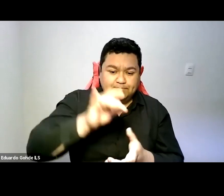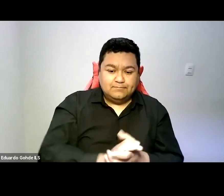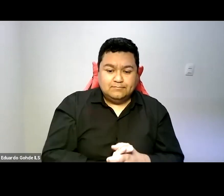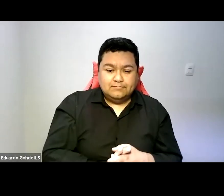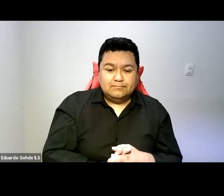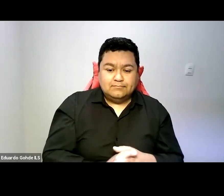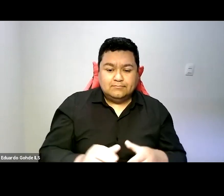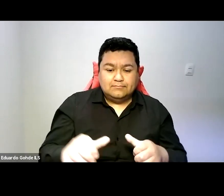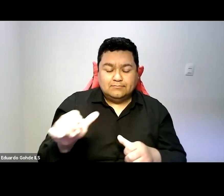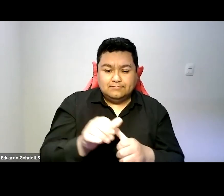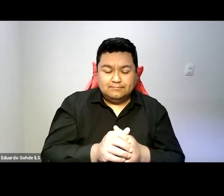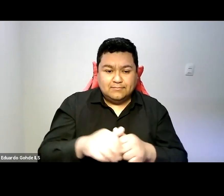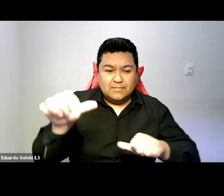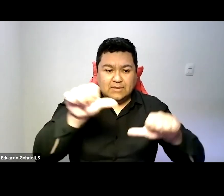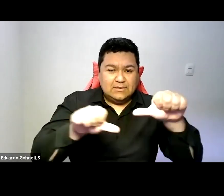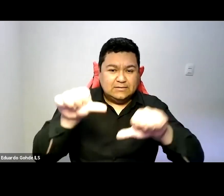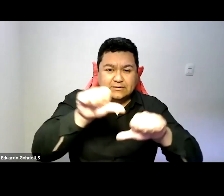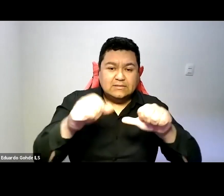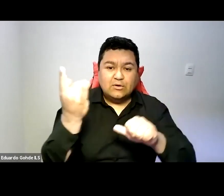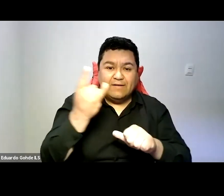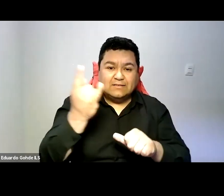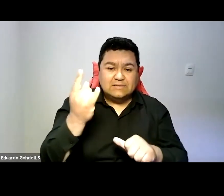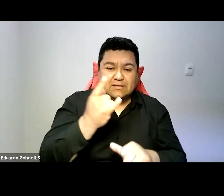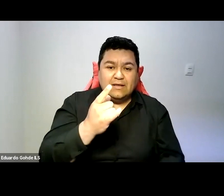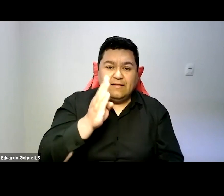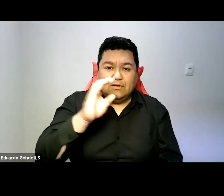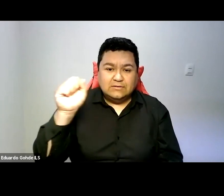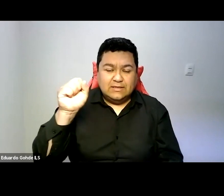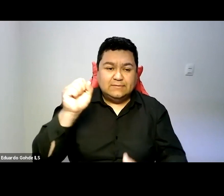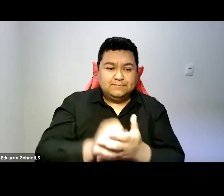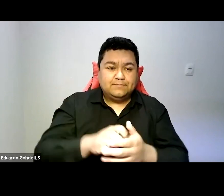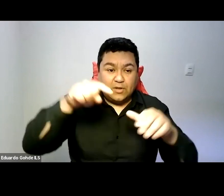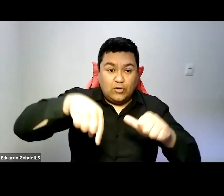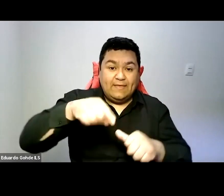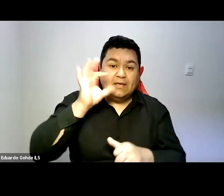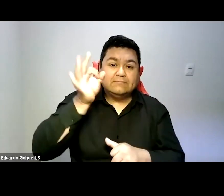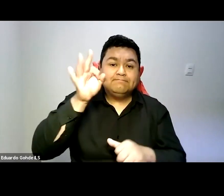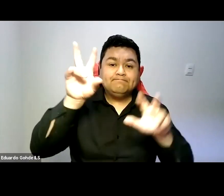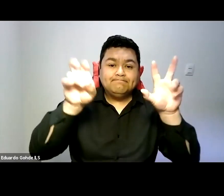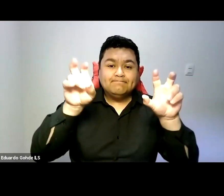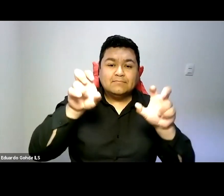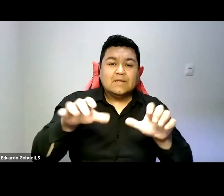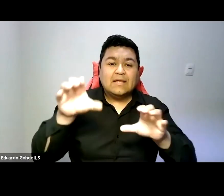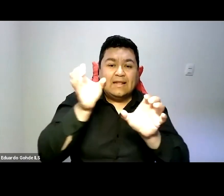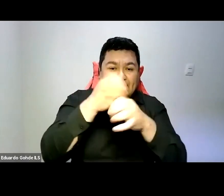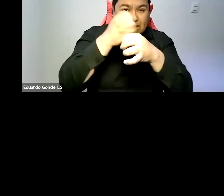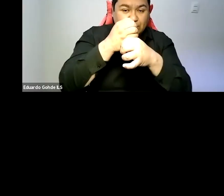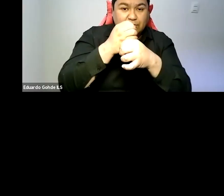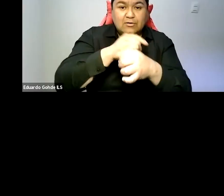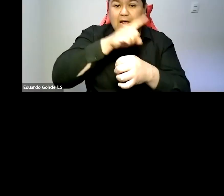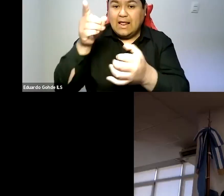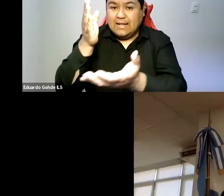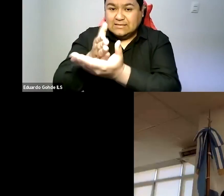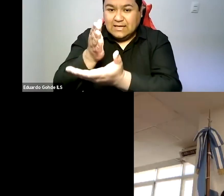Buenos Aires, y hoy día nos acompañará con la conferencia denominada Del laboratorio al aula y viceversa.